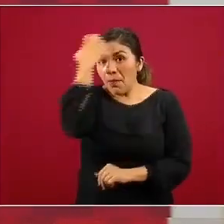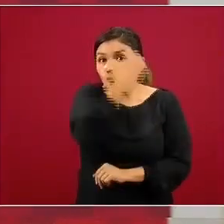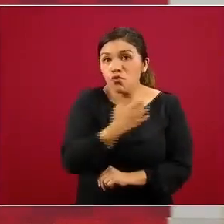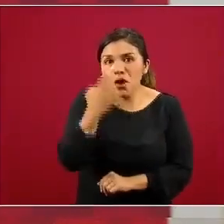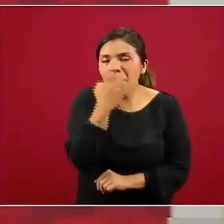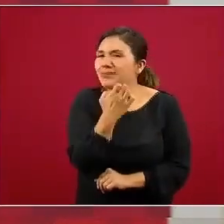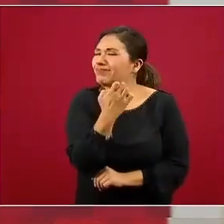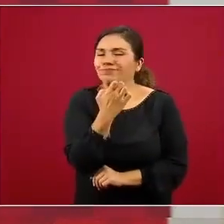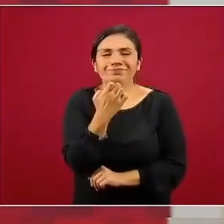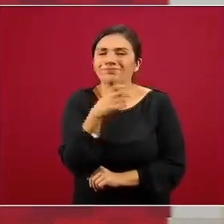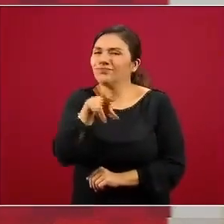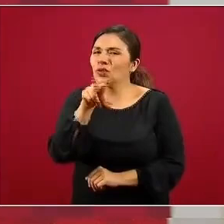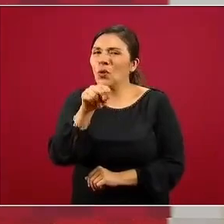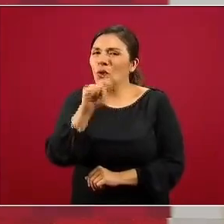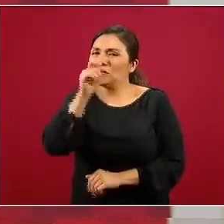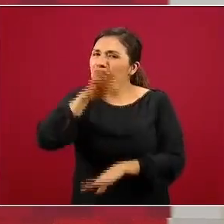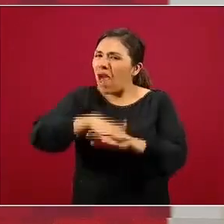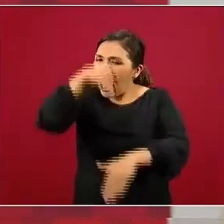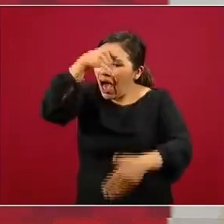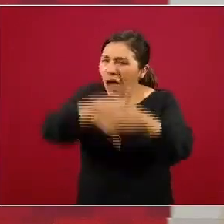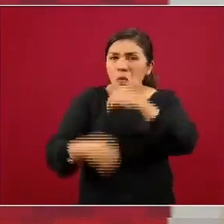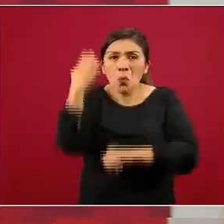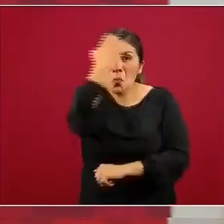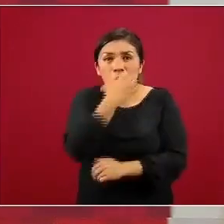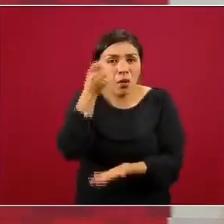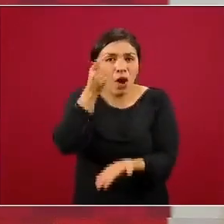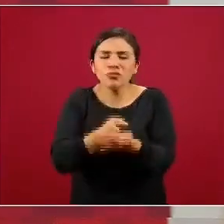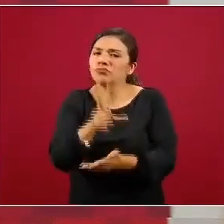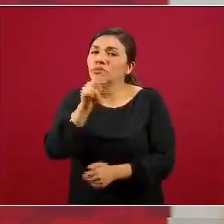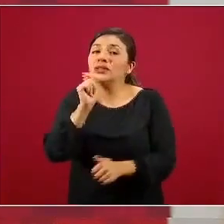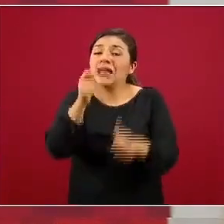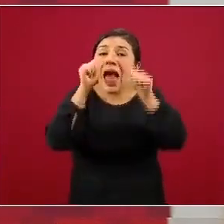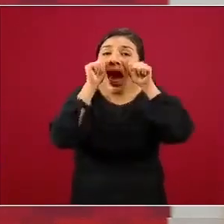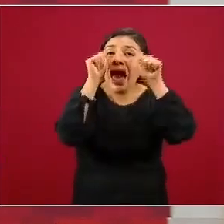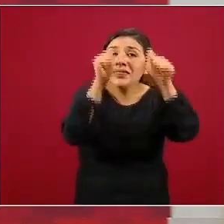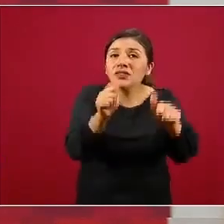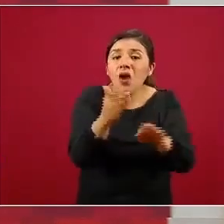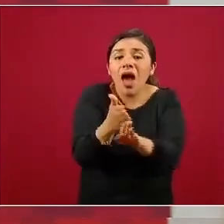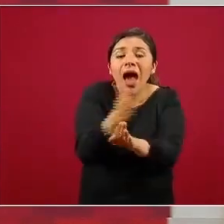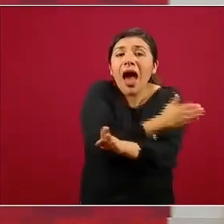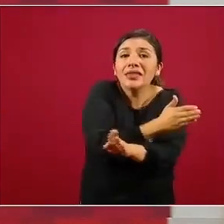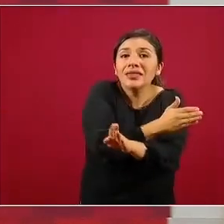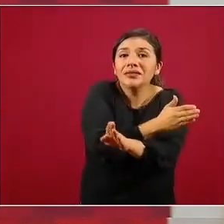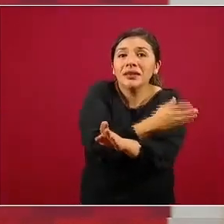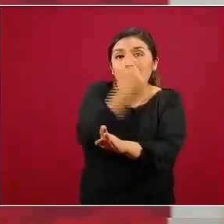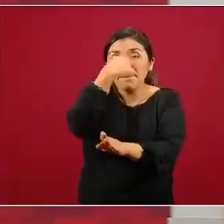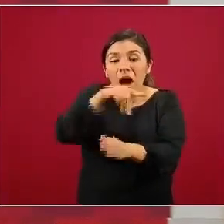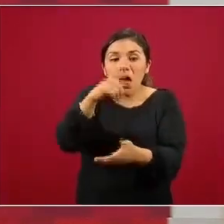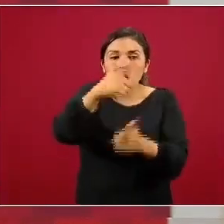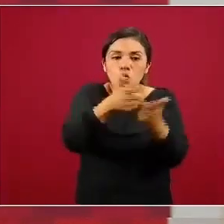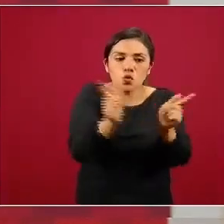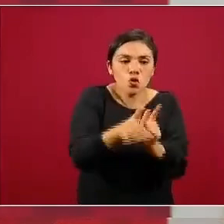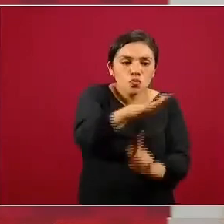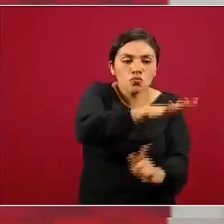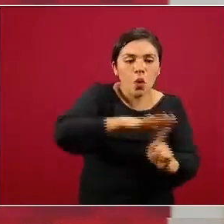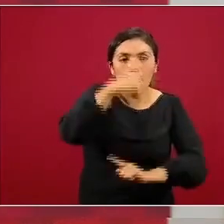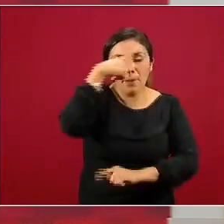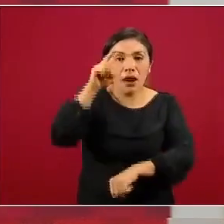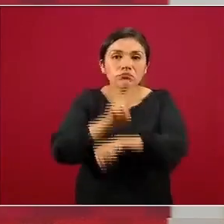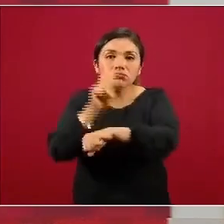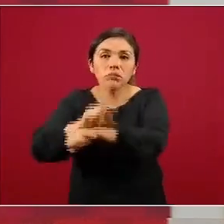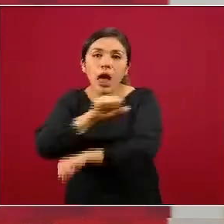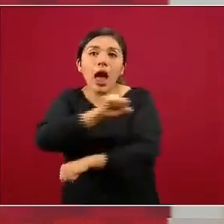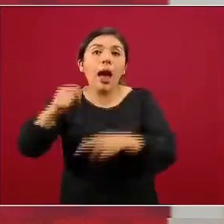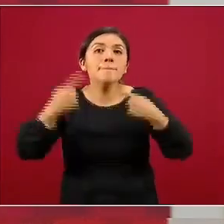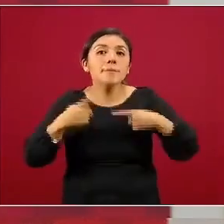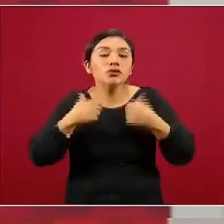No, es mucho más que un programa de hacer pruebas. Es un programa de atención anticipada en la comunidad para el seguimiento integral